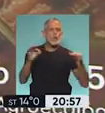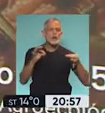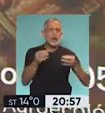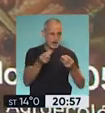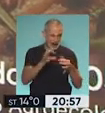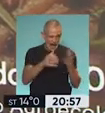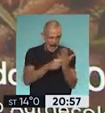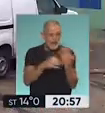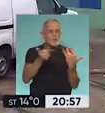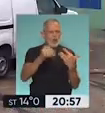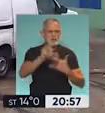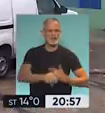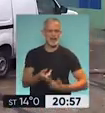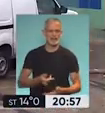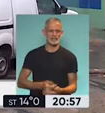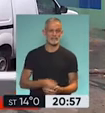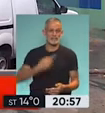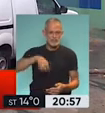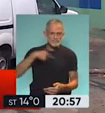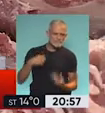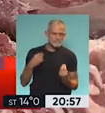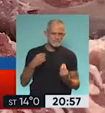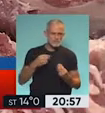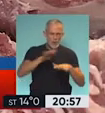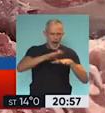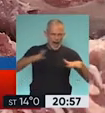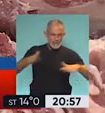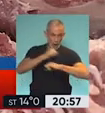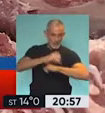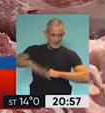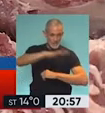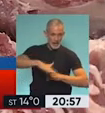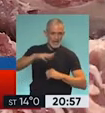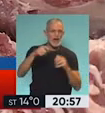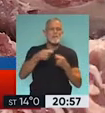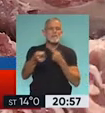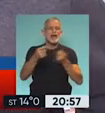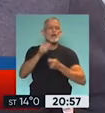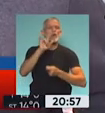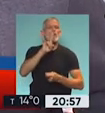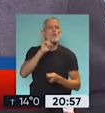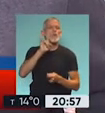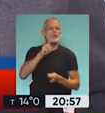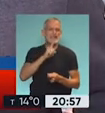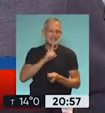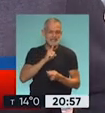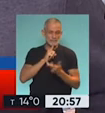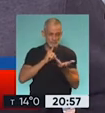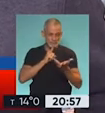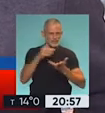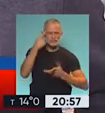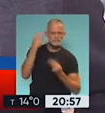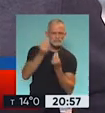queremos demostrar con esta medida es que se puede llegar a conseguir carne más económica.